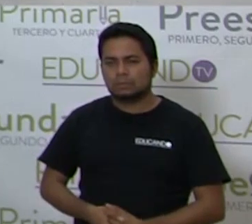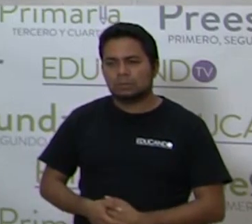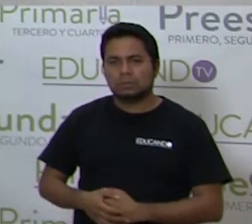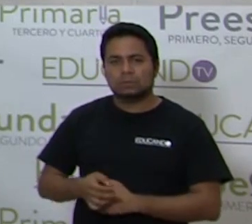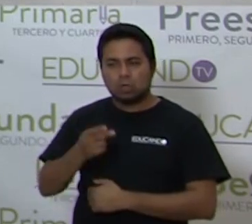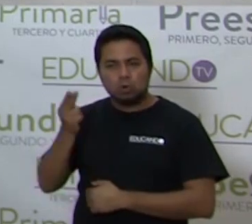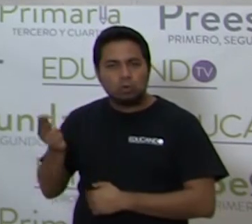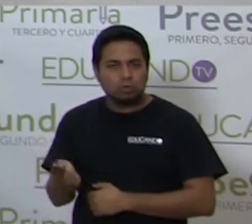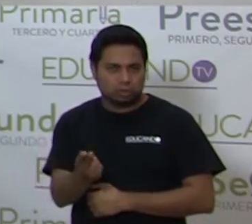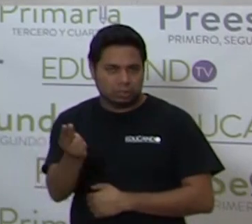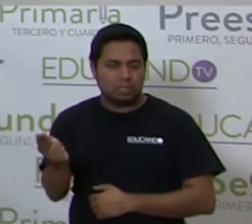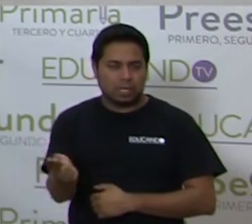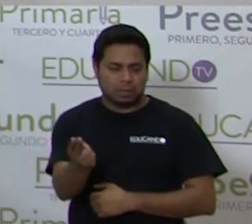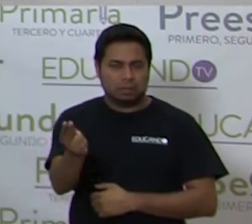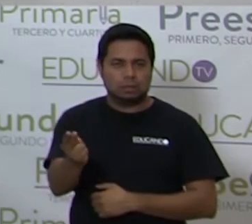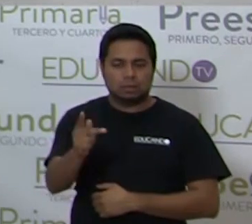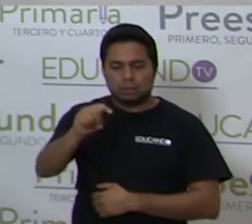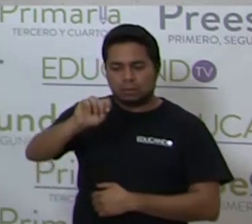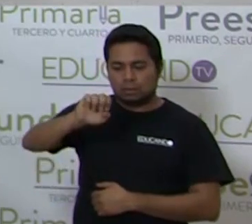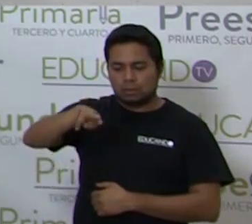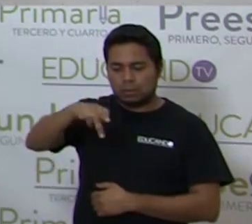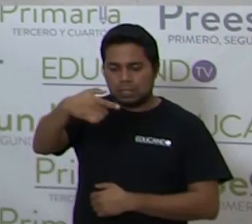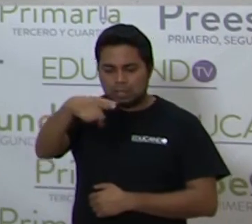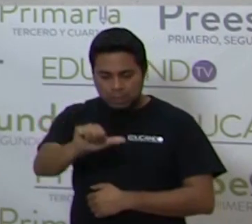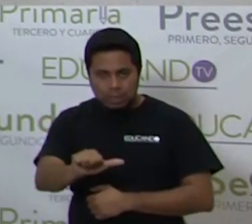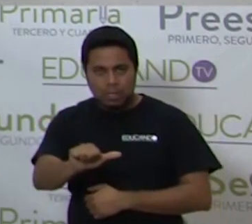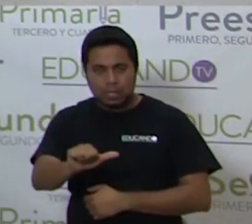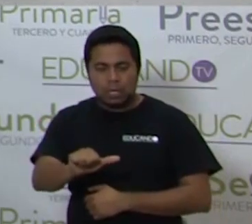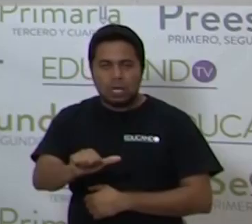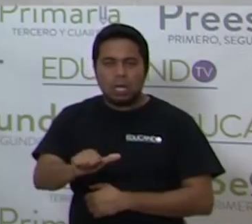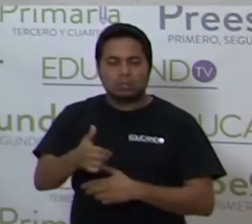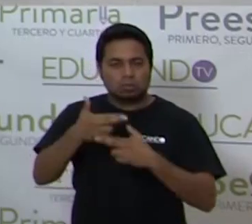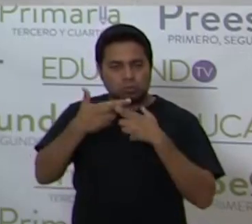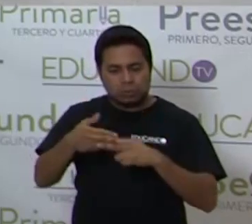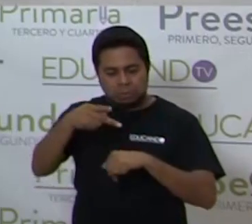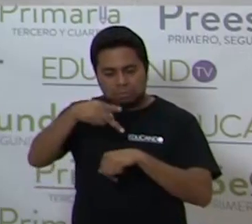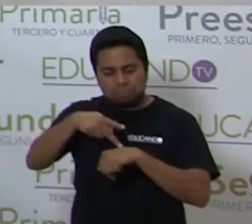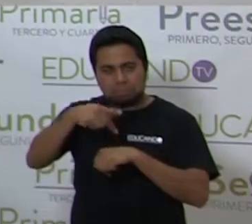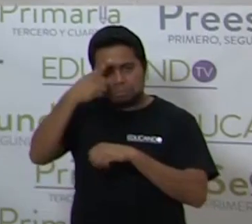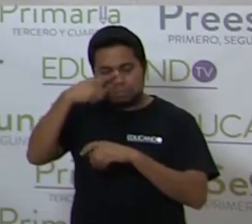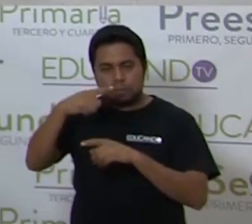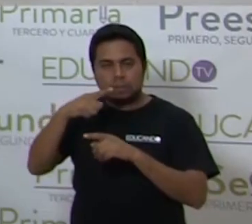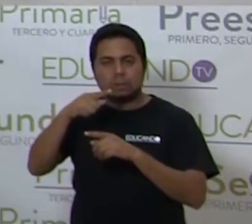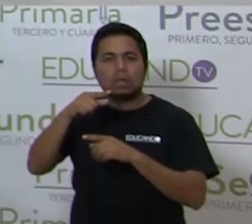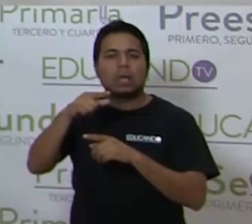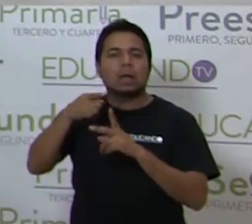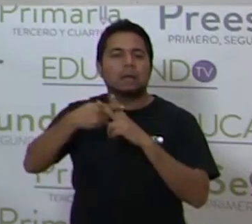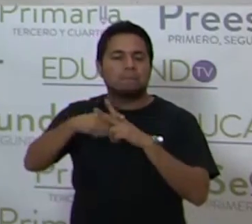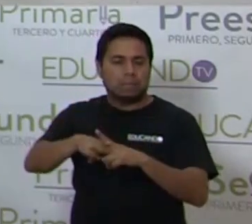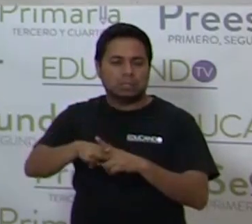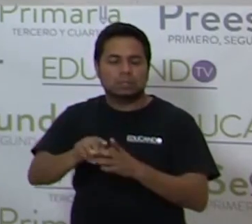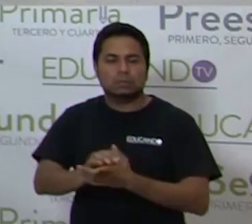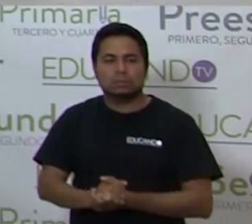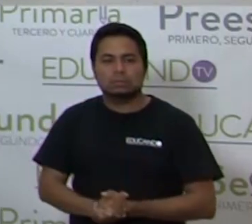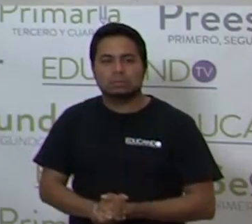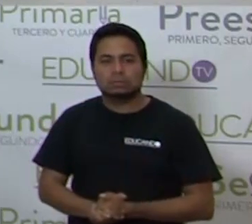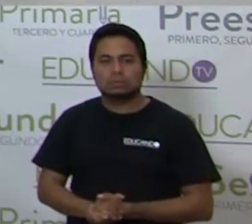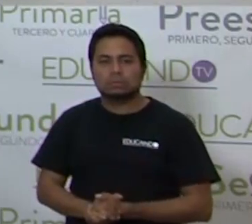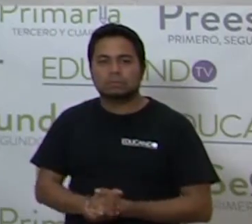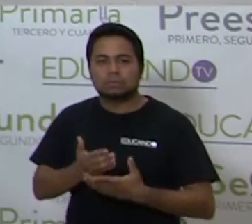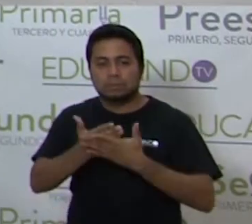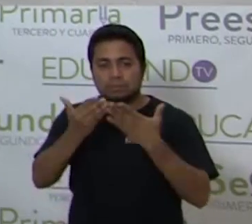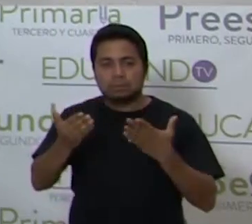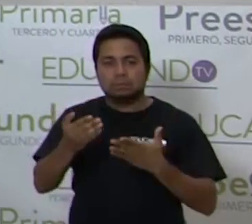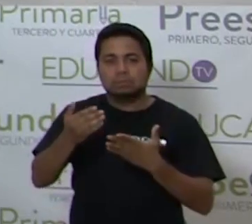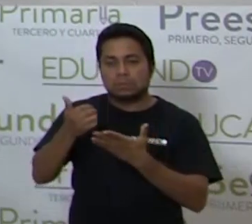Usted, ¿verdad? Usted tenga suficientes piedritas para empezar. Ahora, quiero que me ayudes, por